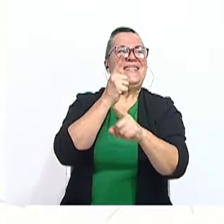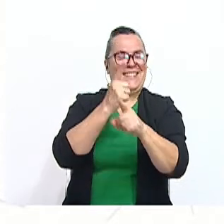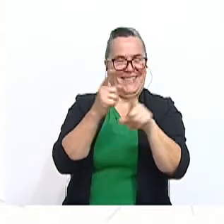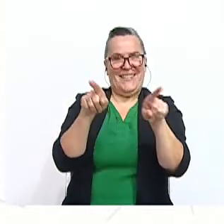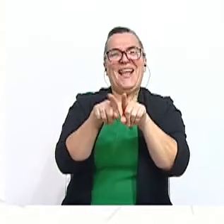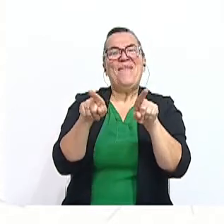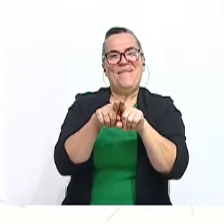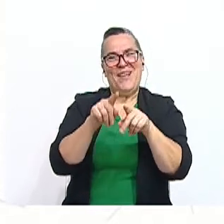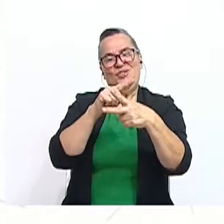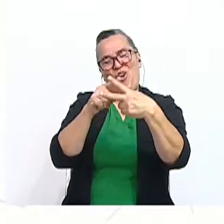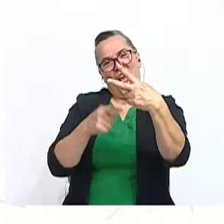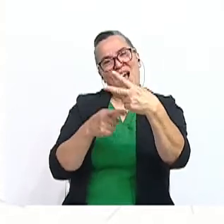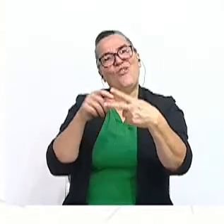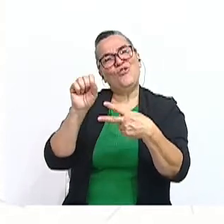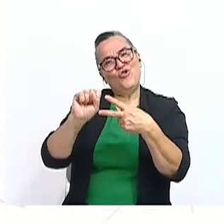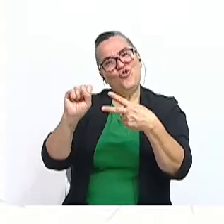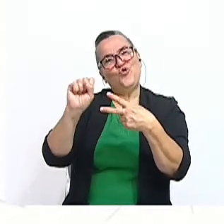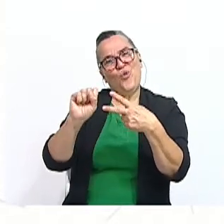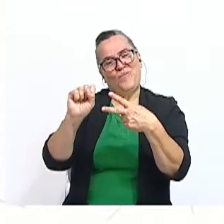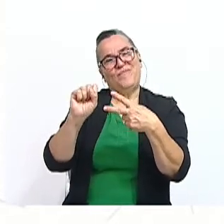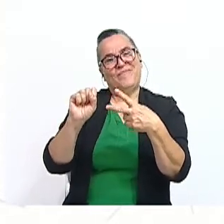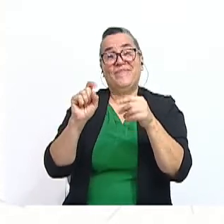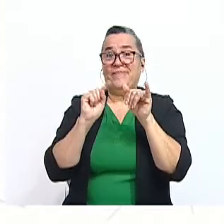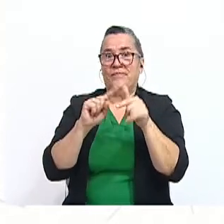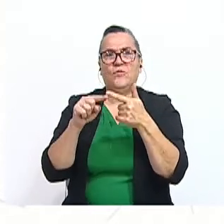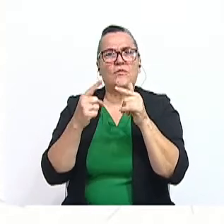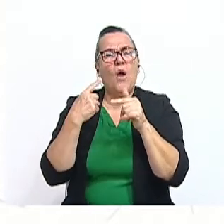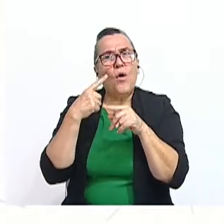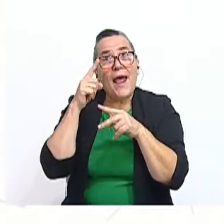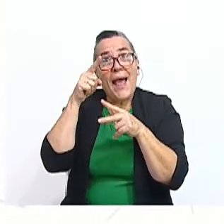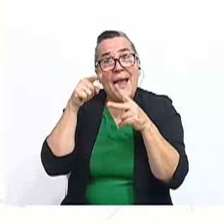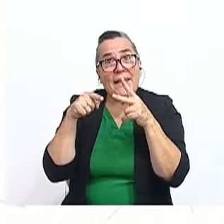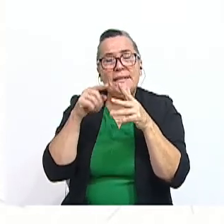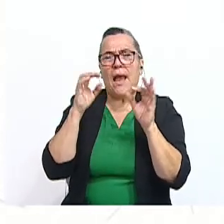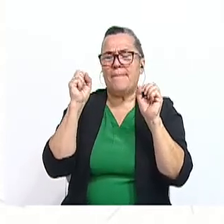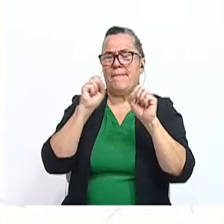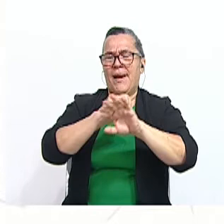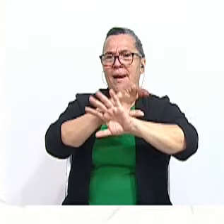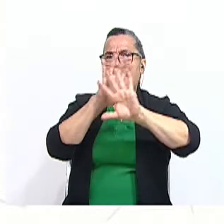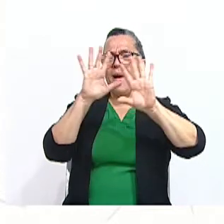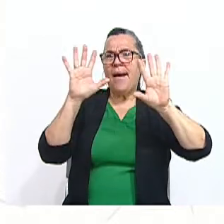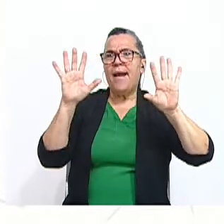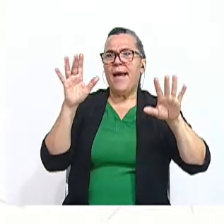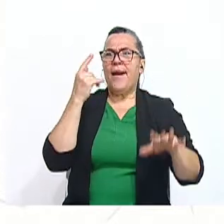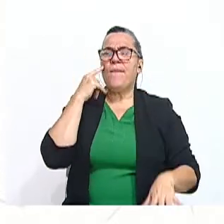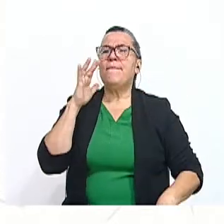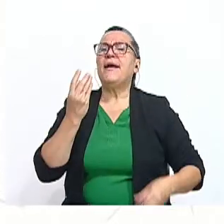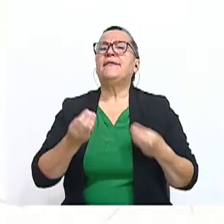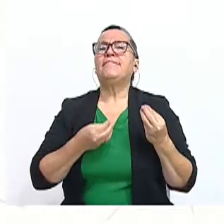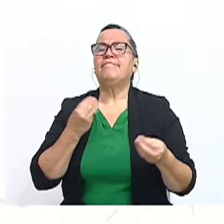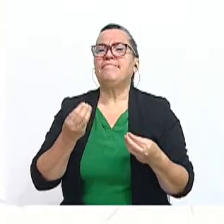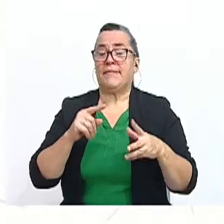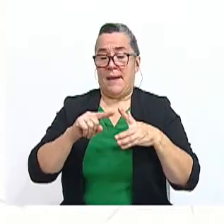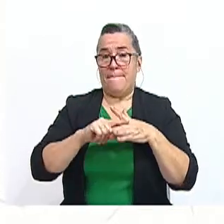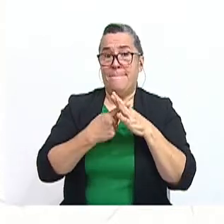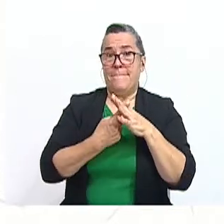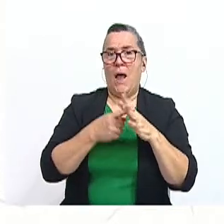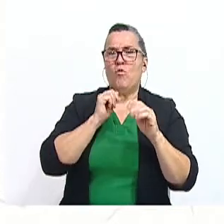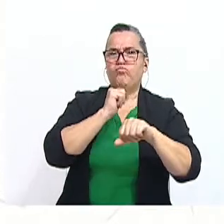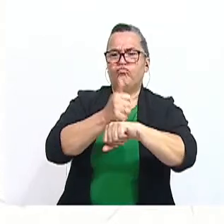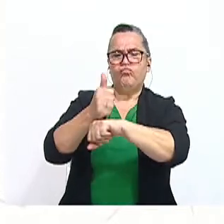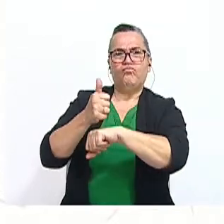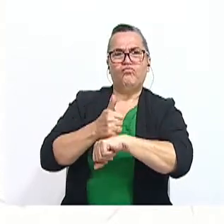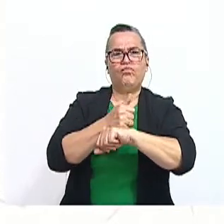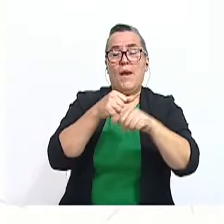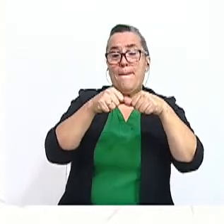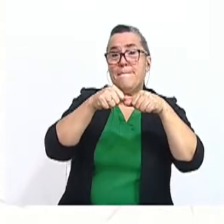los ángulos son suplementarios. Ahora sí, ya que tenemos esto bien claro, ¿qué les parece si empezamos a determinar medidas de